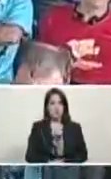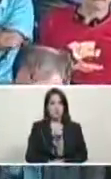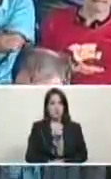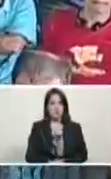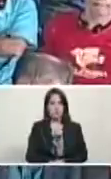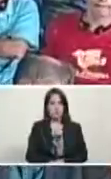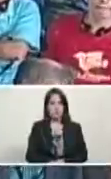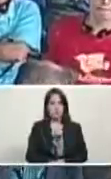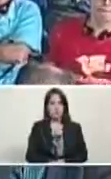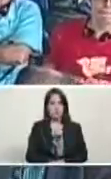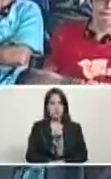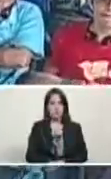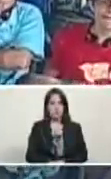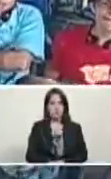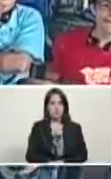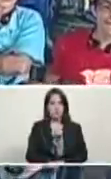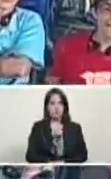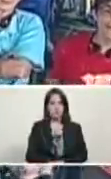muy bien